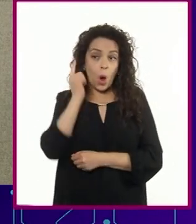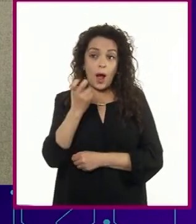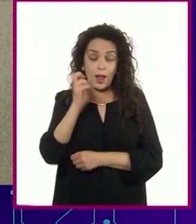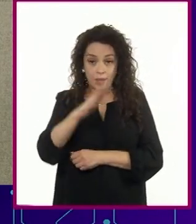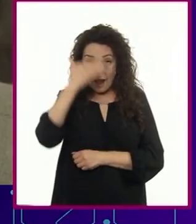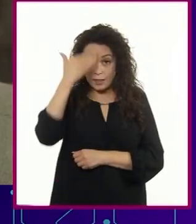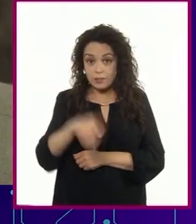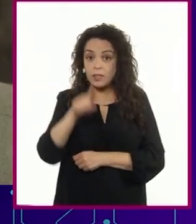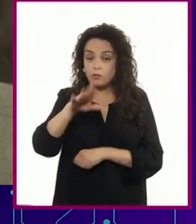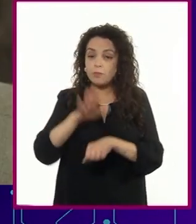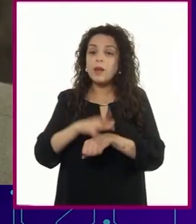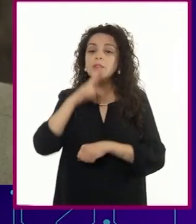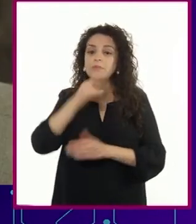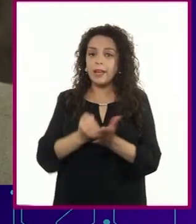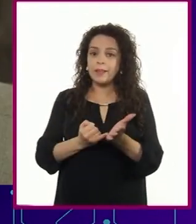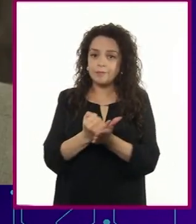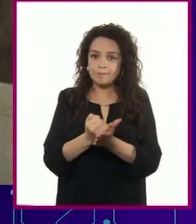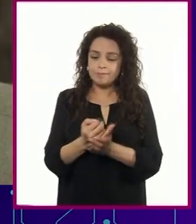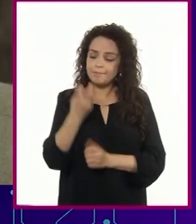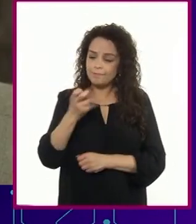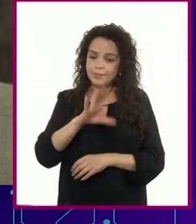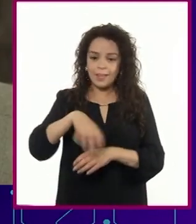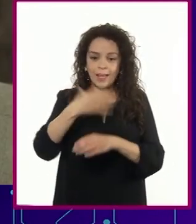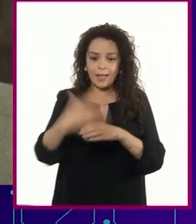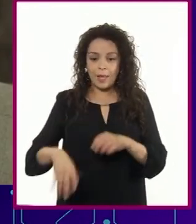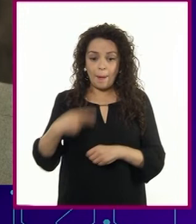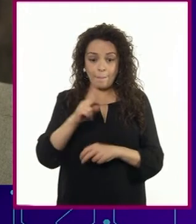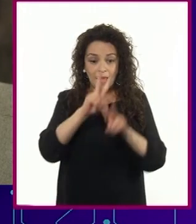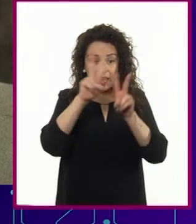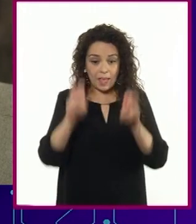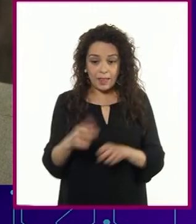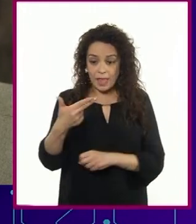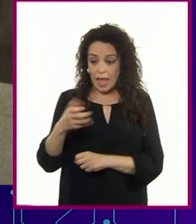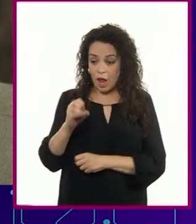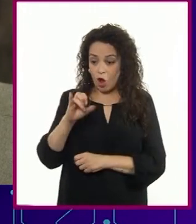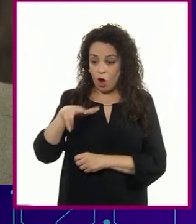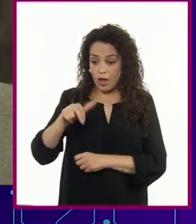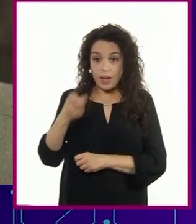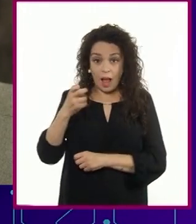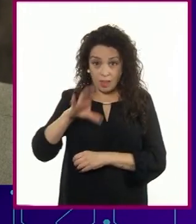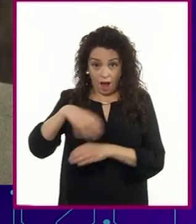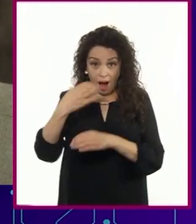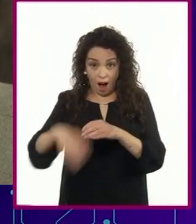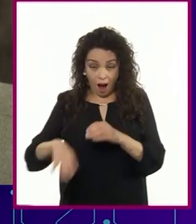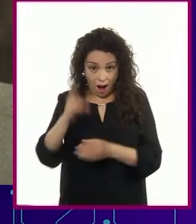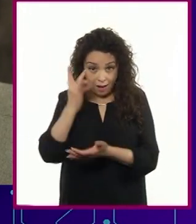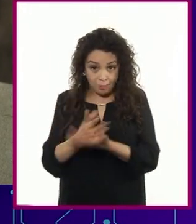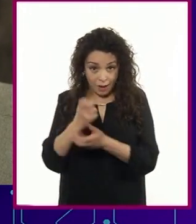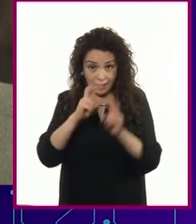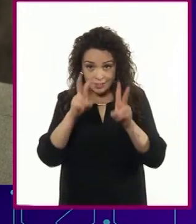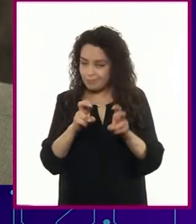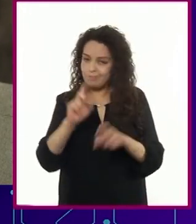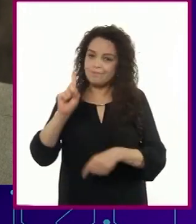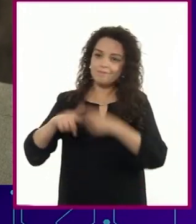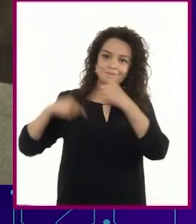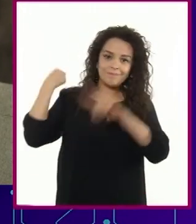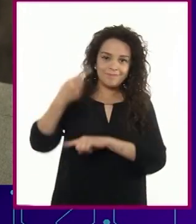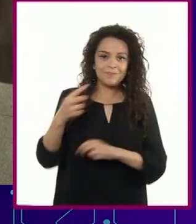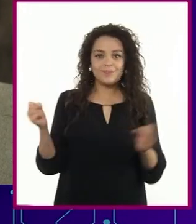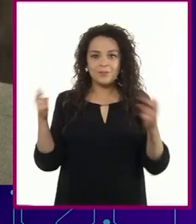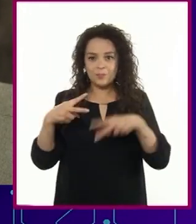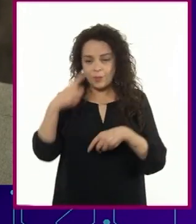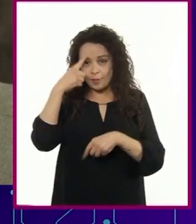decisión. Esto es todo por esta lección, pero el tema de la heroína no acaba ahí. Así que te veo en la siguiente para